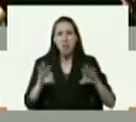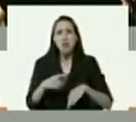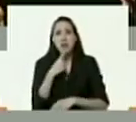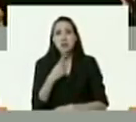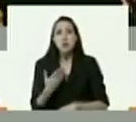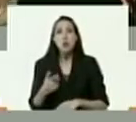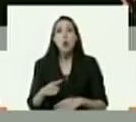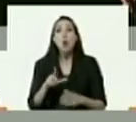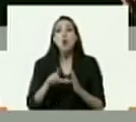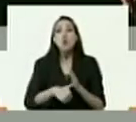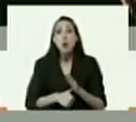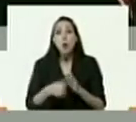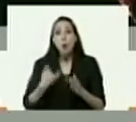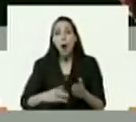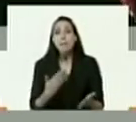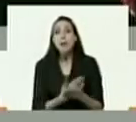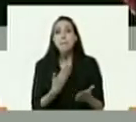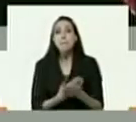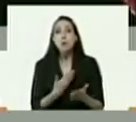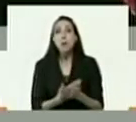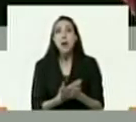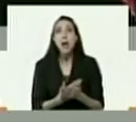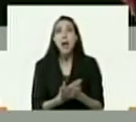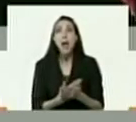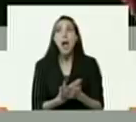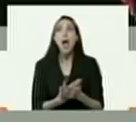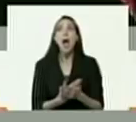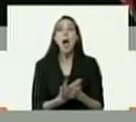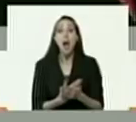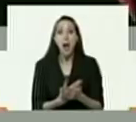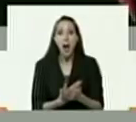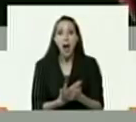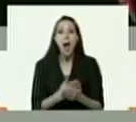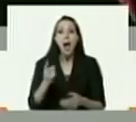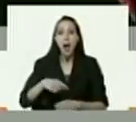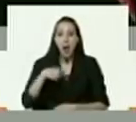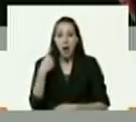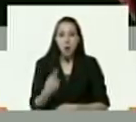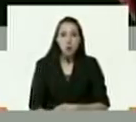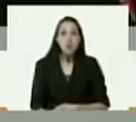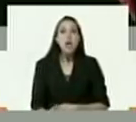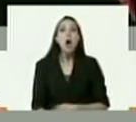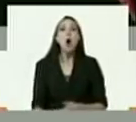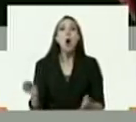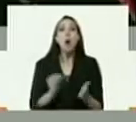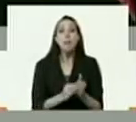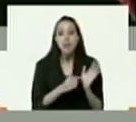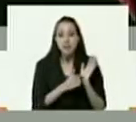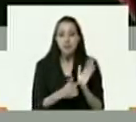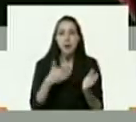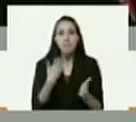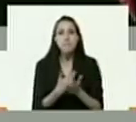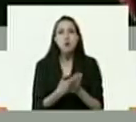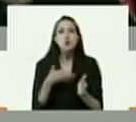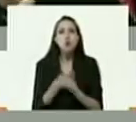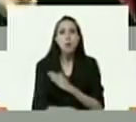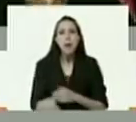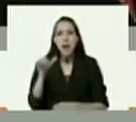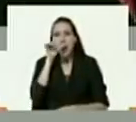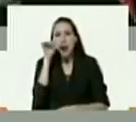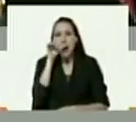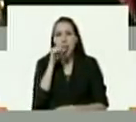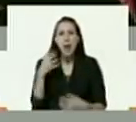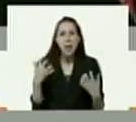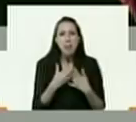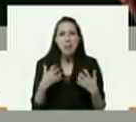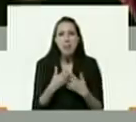después venían más pruebas. Bueno, aparecieron al otro día las pruebas de los vínculos de el narco paramilitarismo